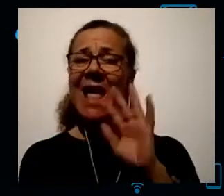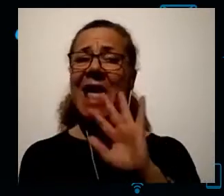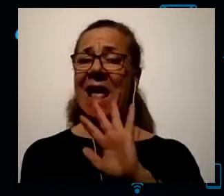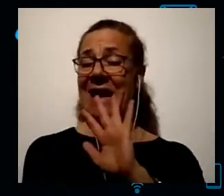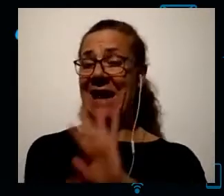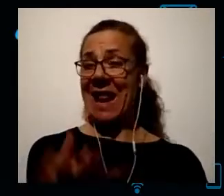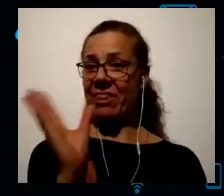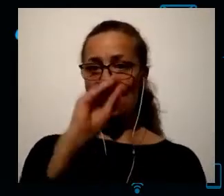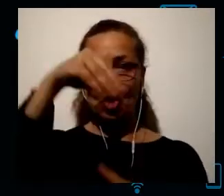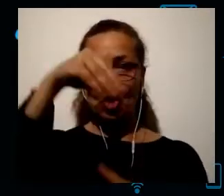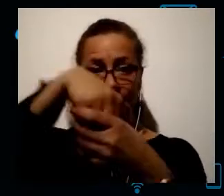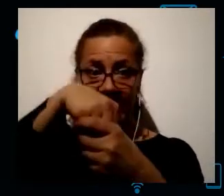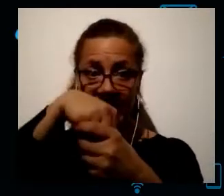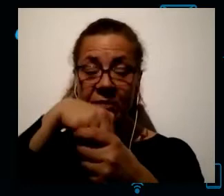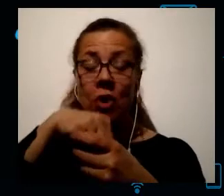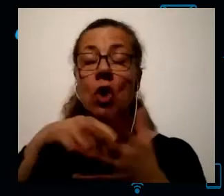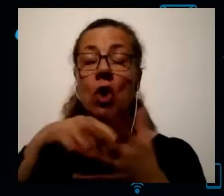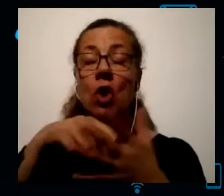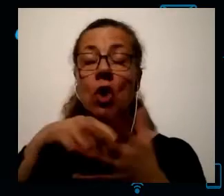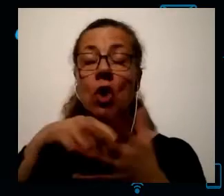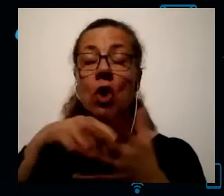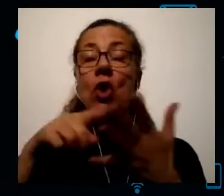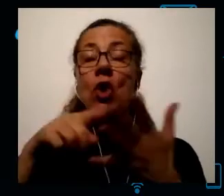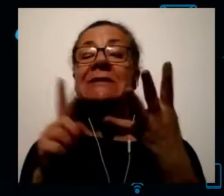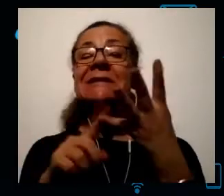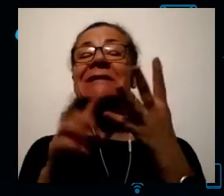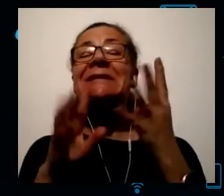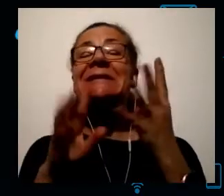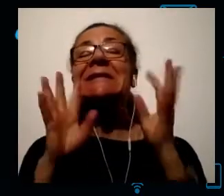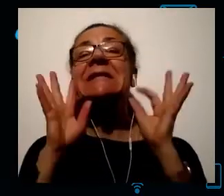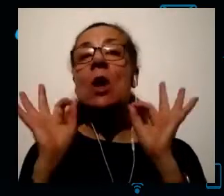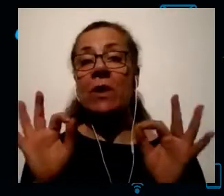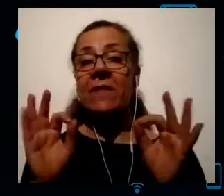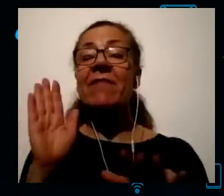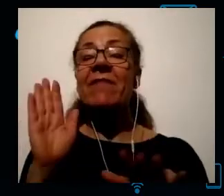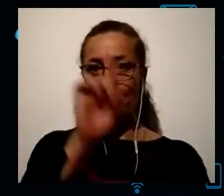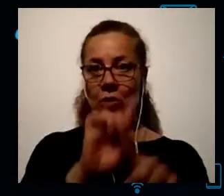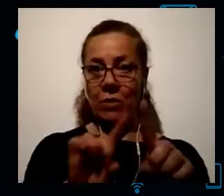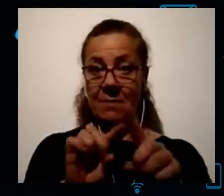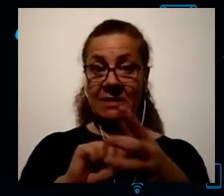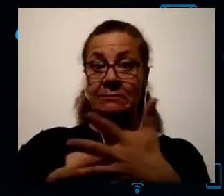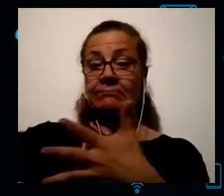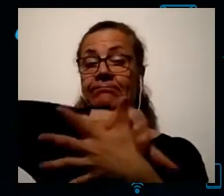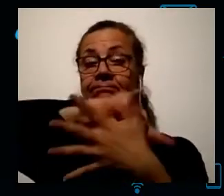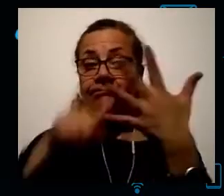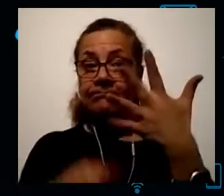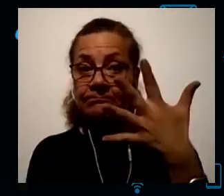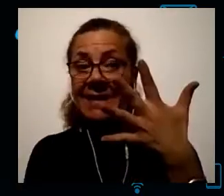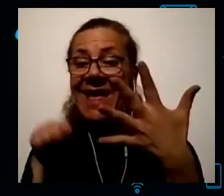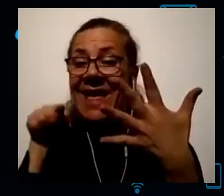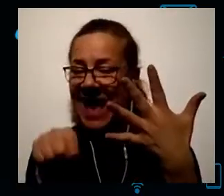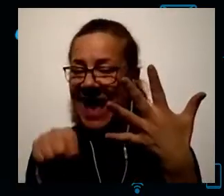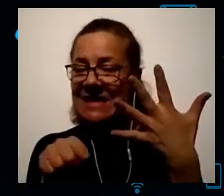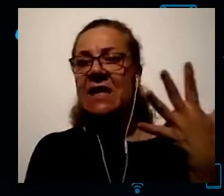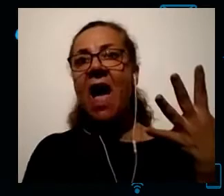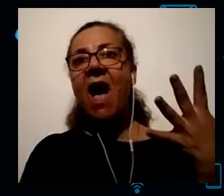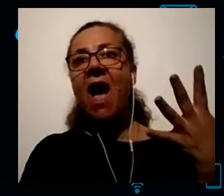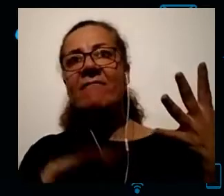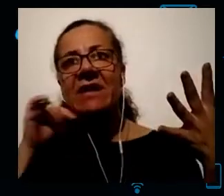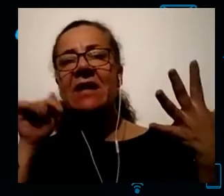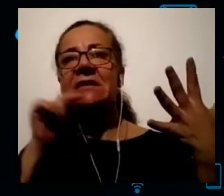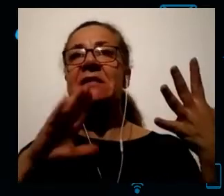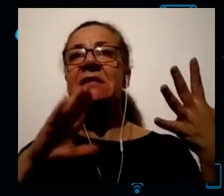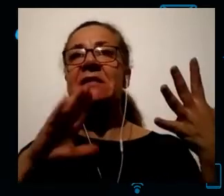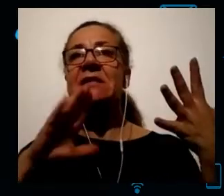la seguridad y la resolución de problemas y por lo tanto esos conocimientos esas habilidades y esas capacidades